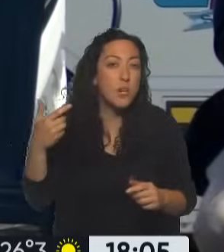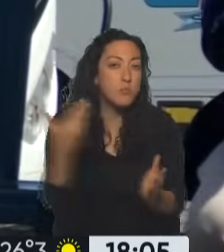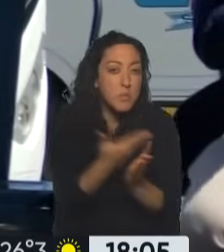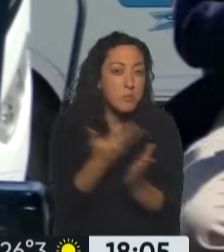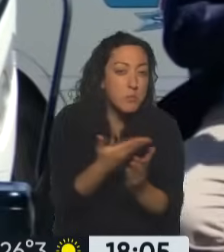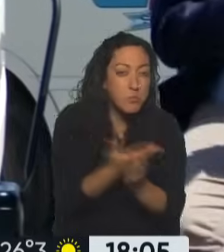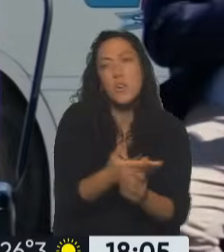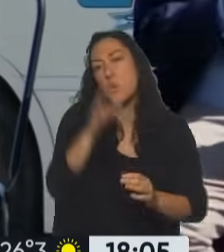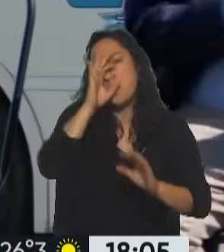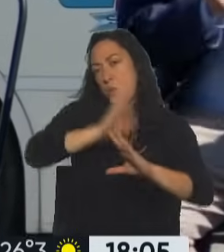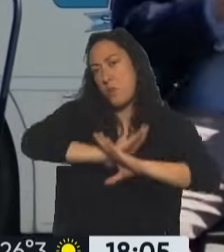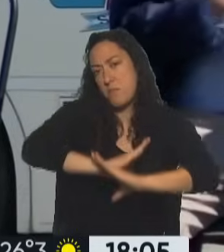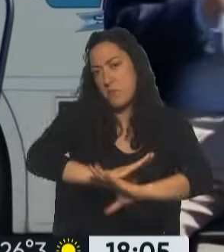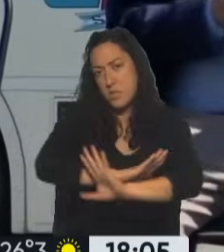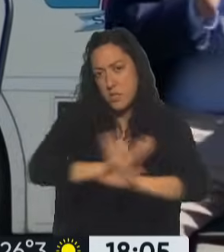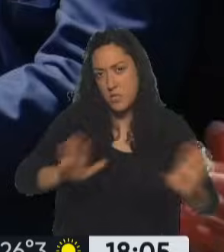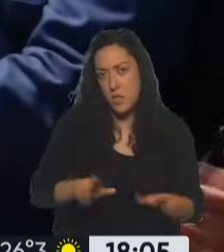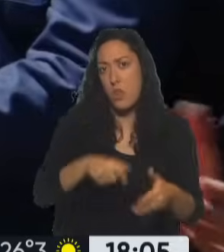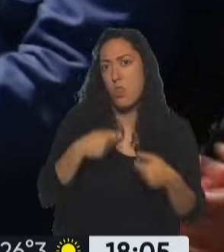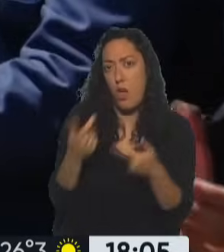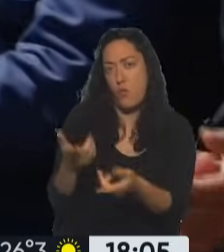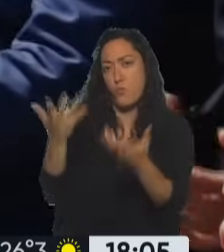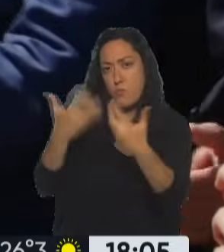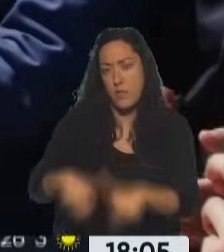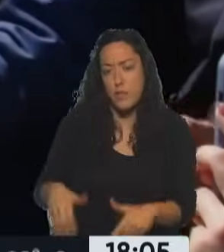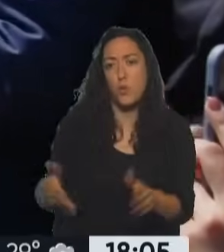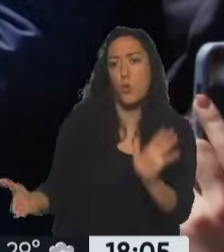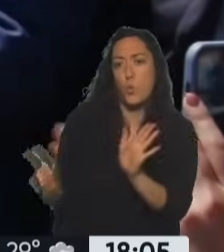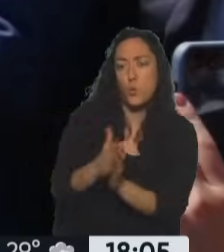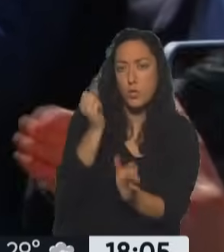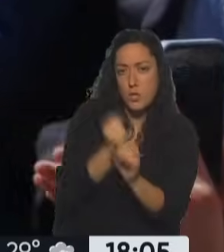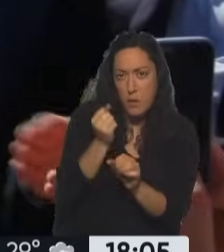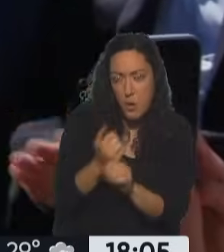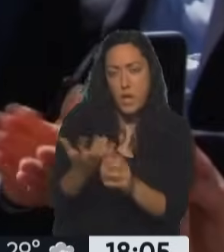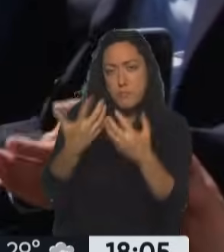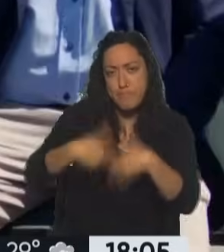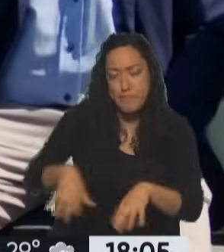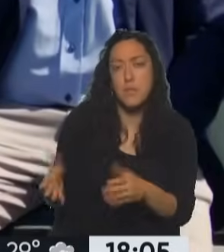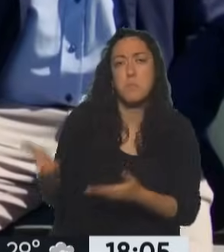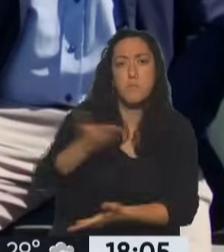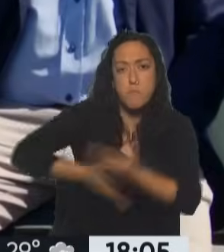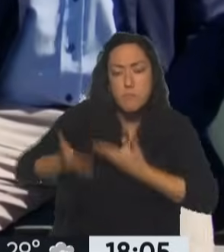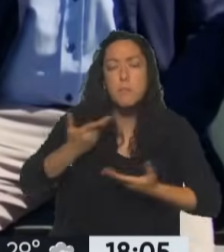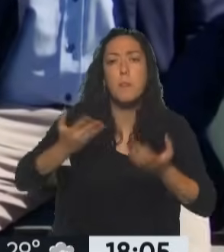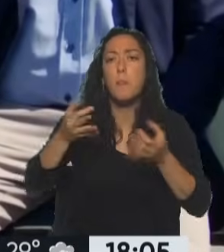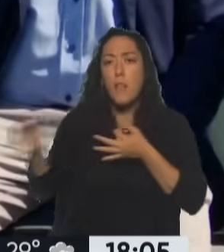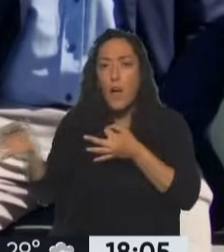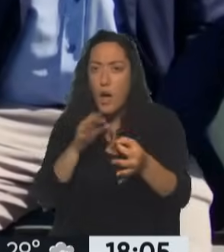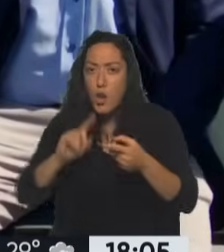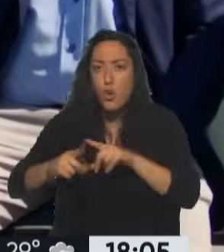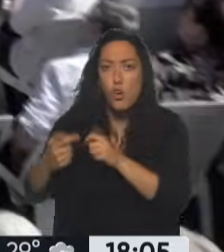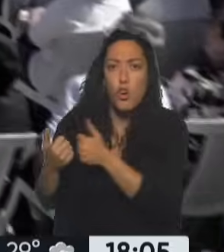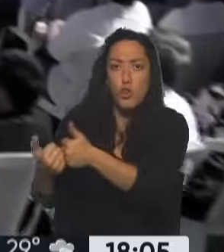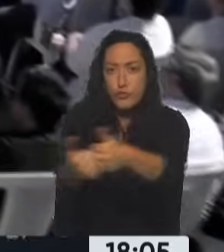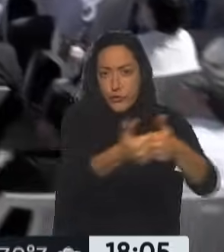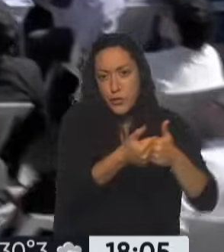sea en el trabajo conjunto, en el diálogo, en el consenso. Y quiero también